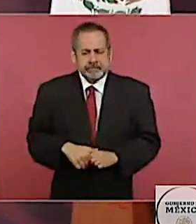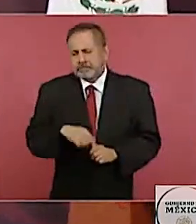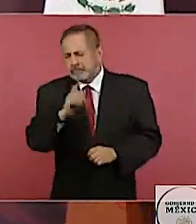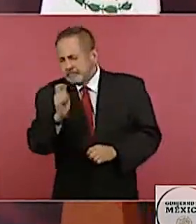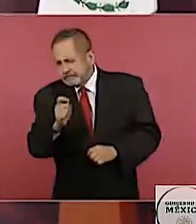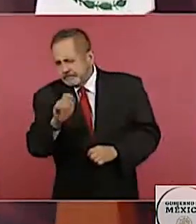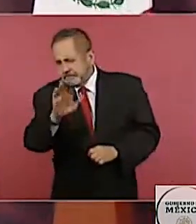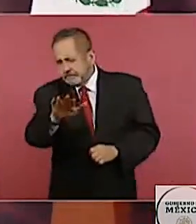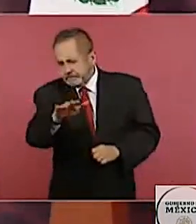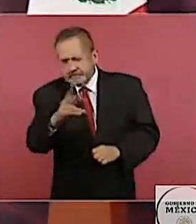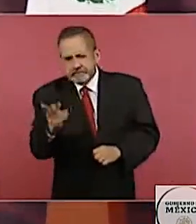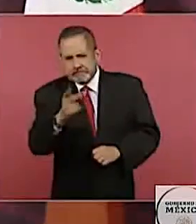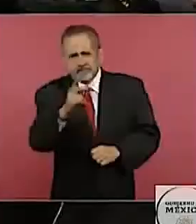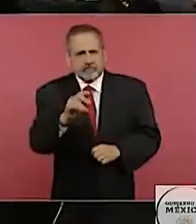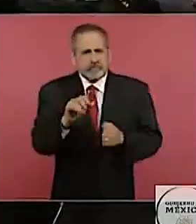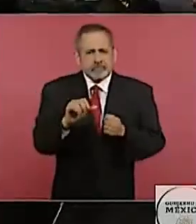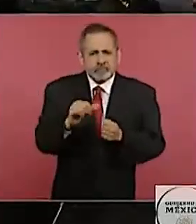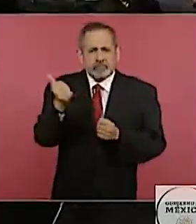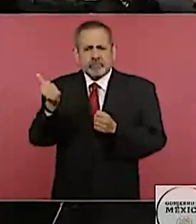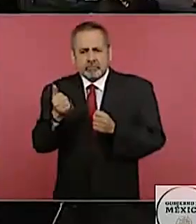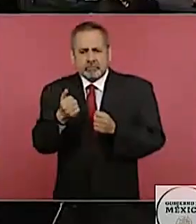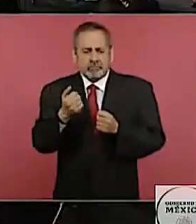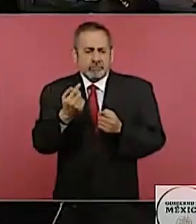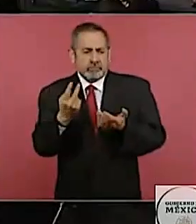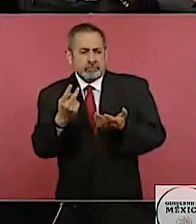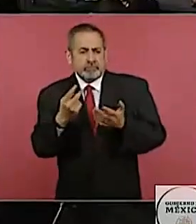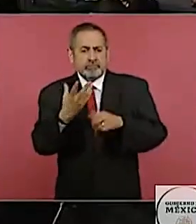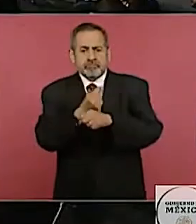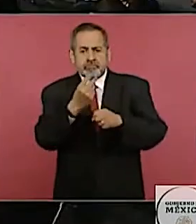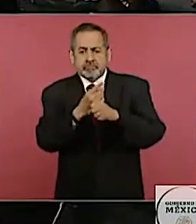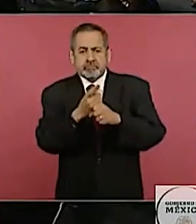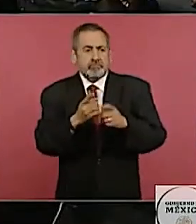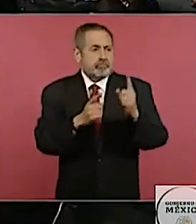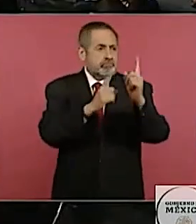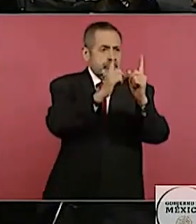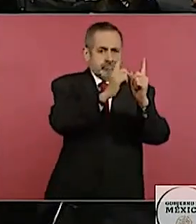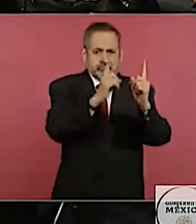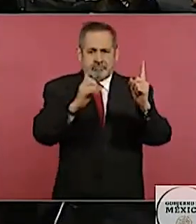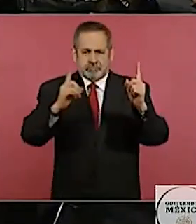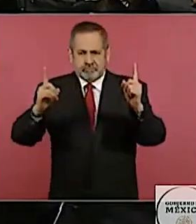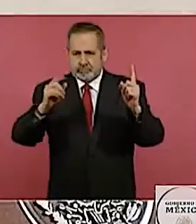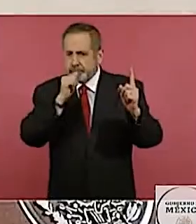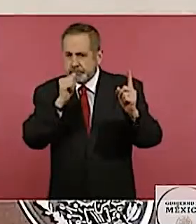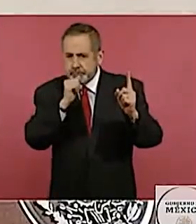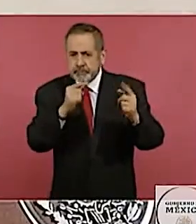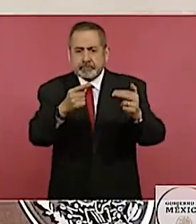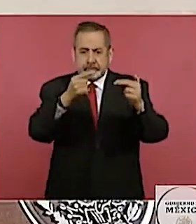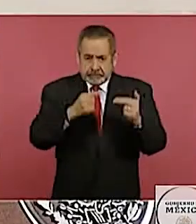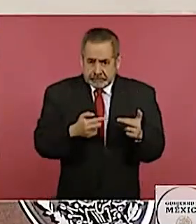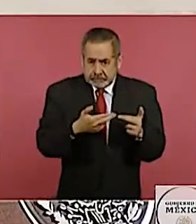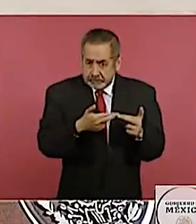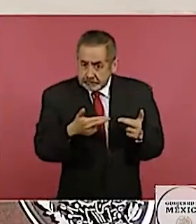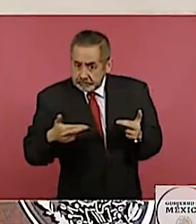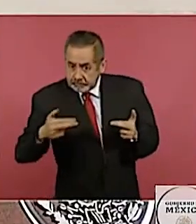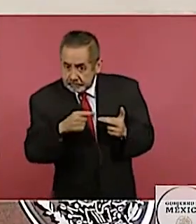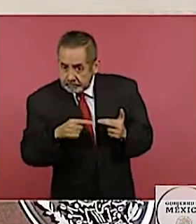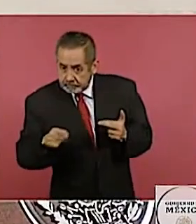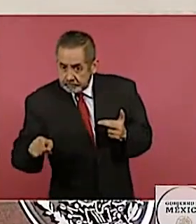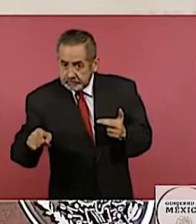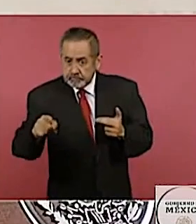eh medidas alternativas para tener el servicio eléctrico y eh dos semanas